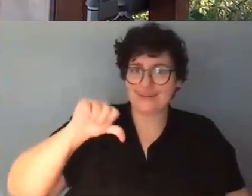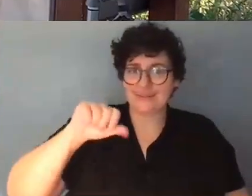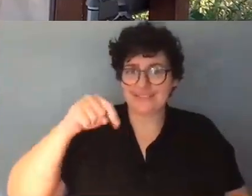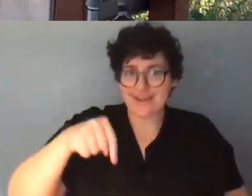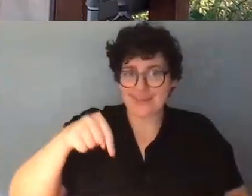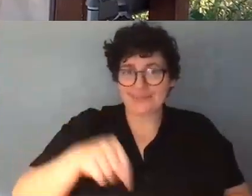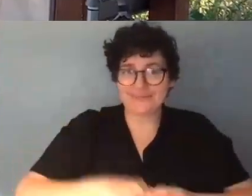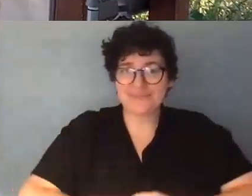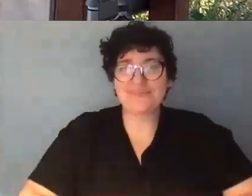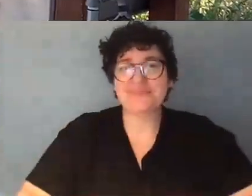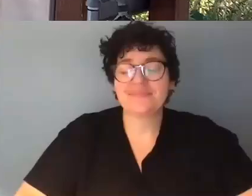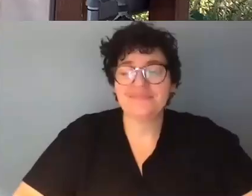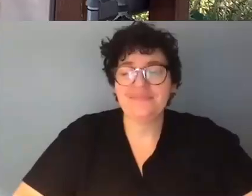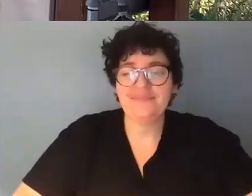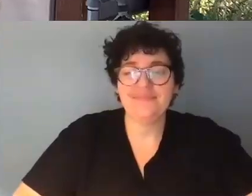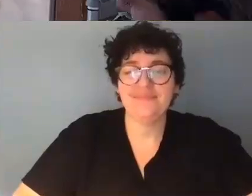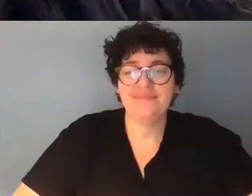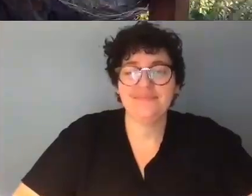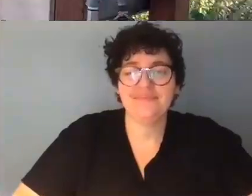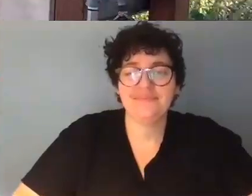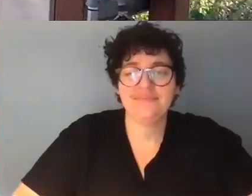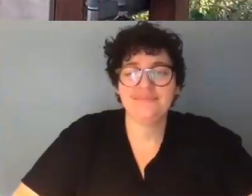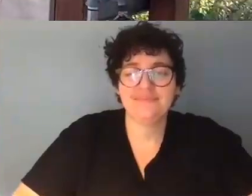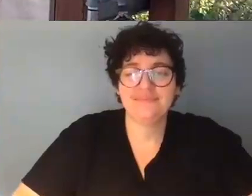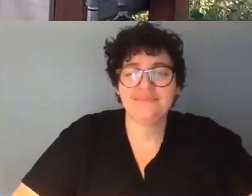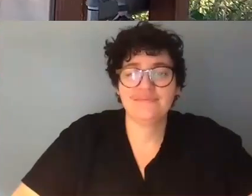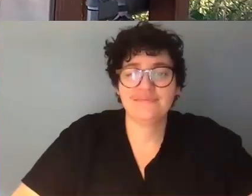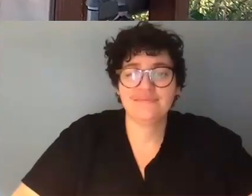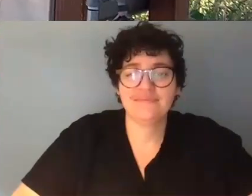aceite. Voy a poner la cebolla. Para que vaya.